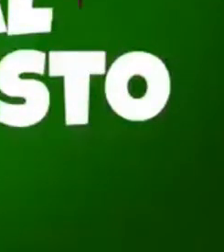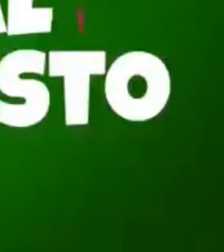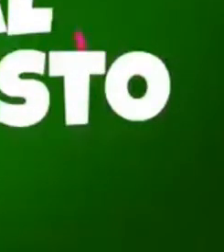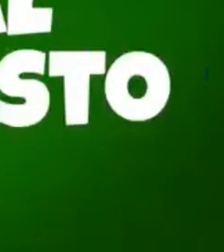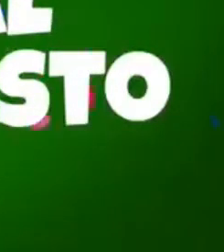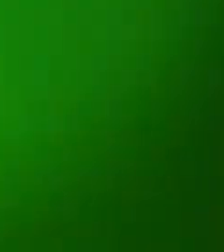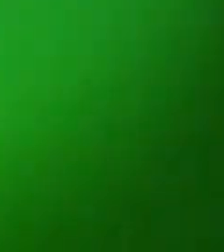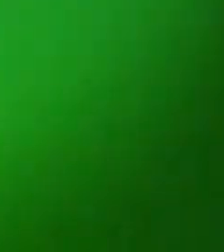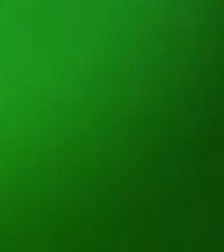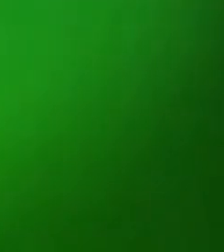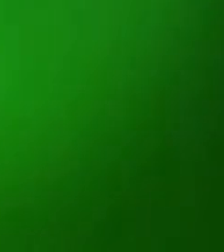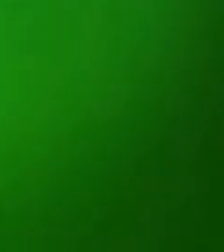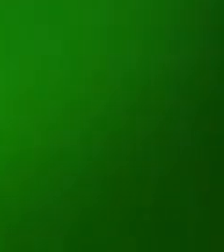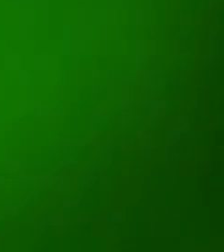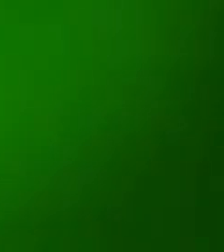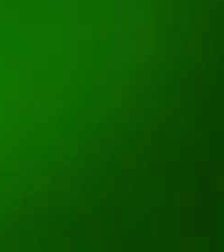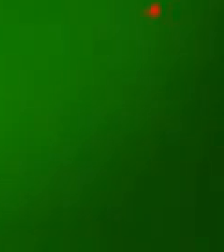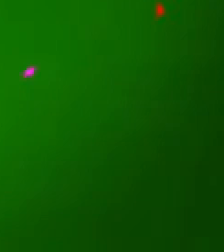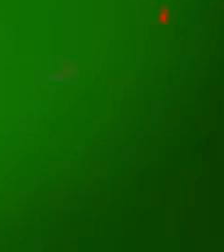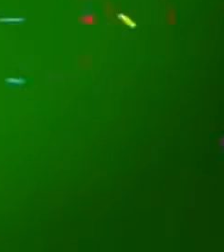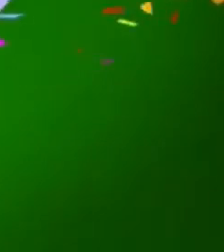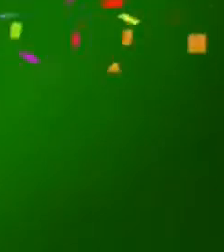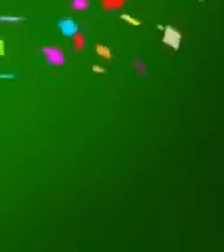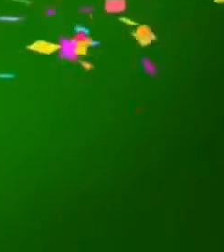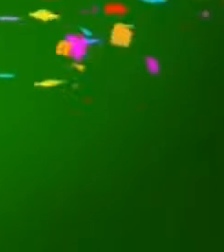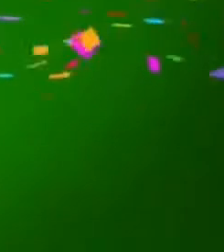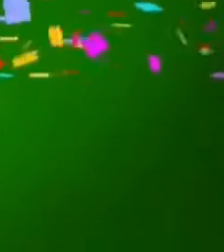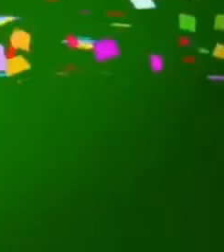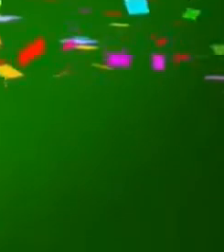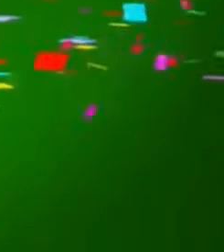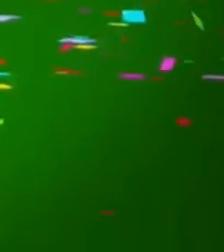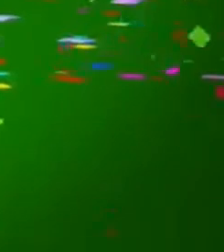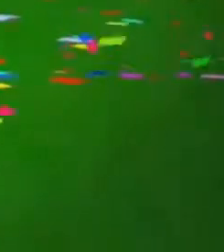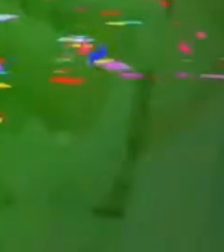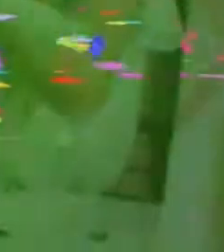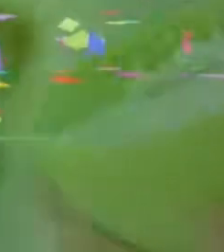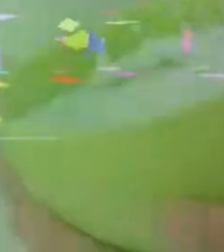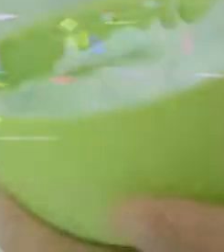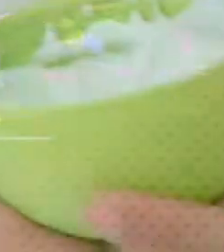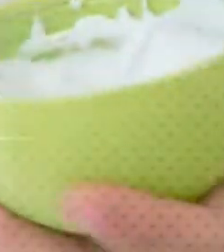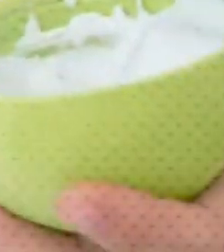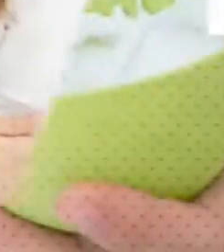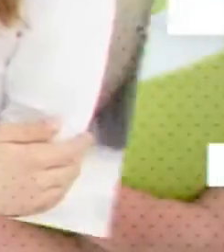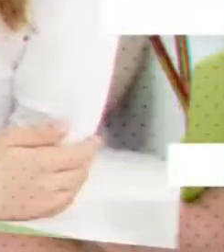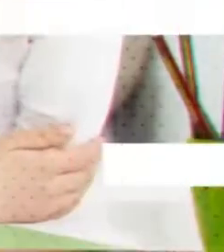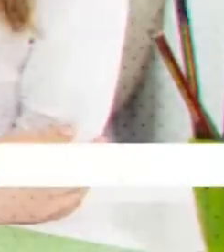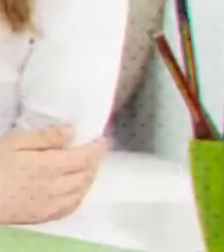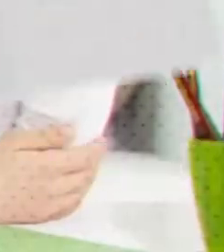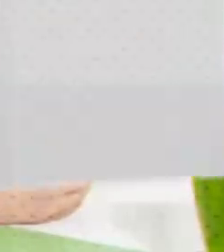de agosto. La Quinta, donde su plática rinde mucho más.